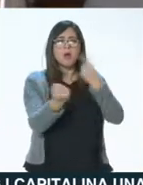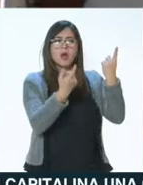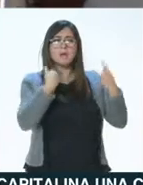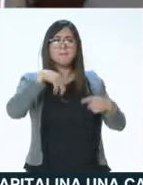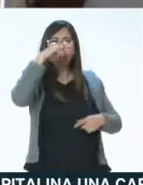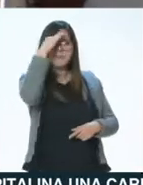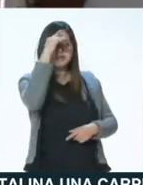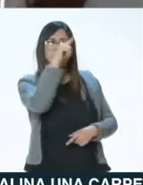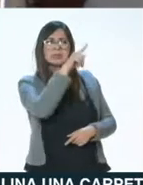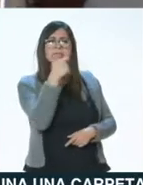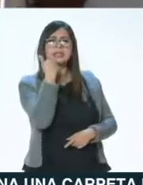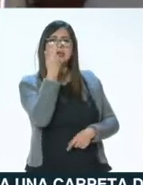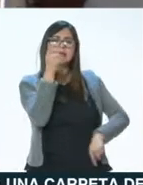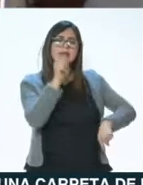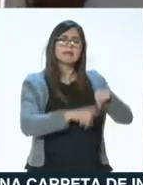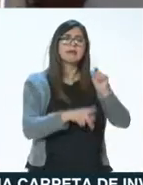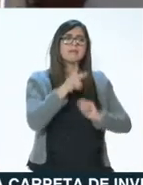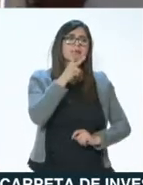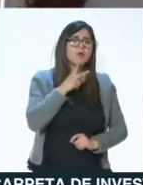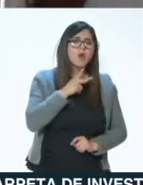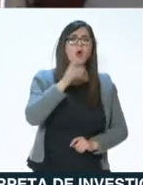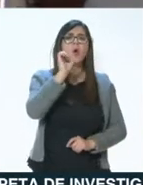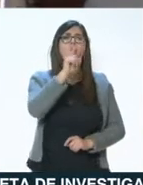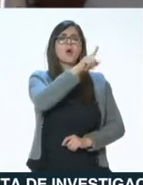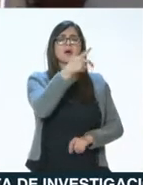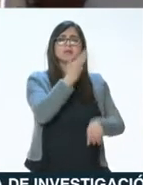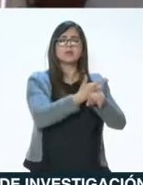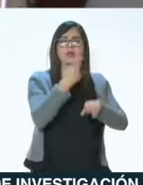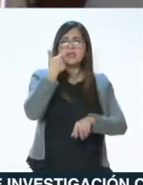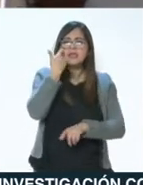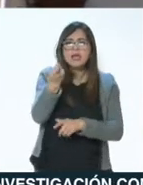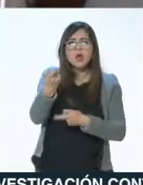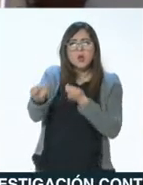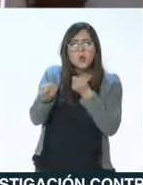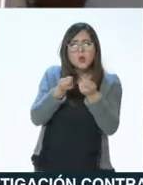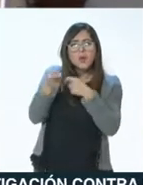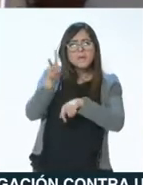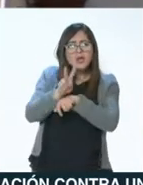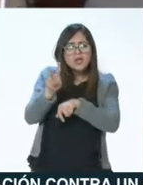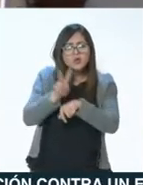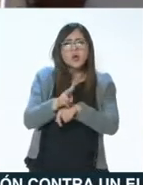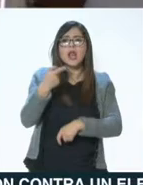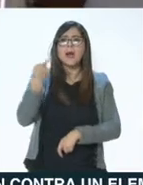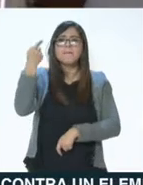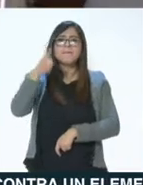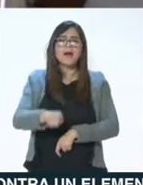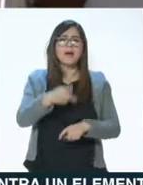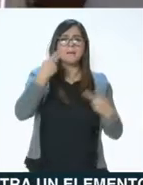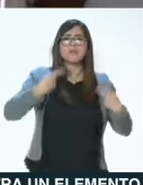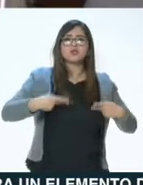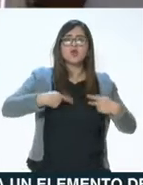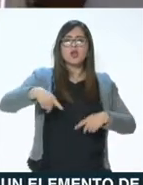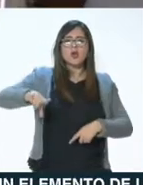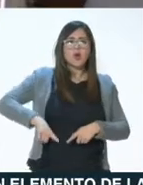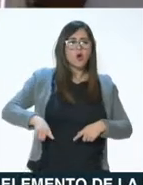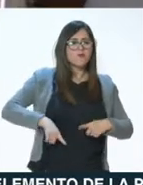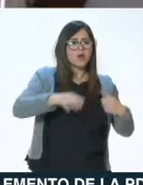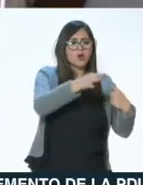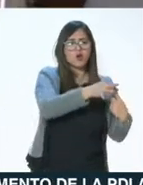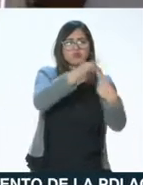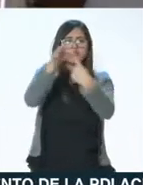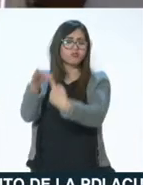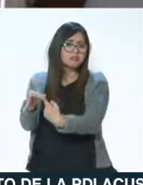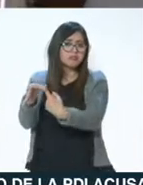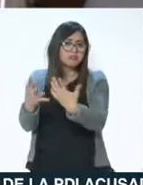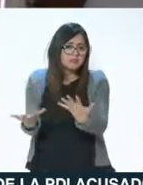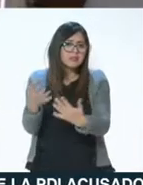es controlar total y absolutamente la vida de Venezuela, imponer gobiernos, y desde luego que hay ese riesgo porque no podemos